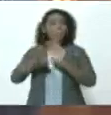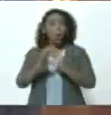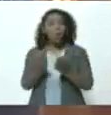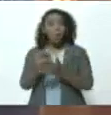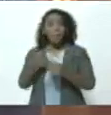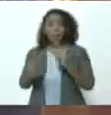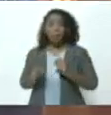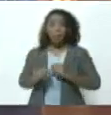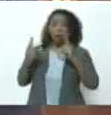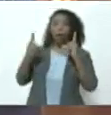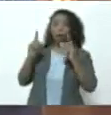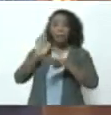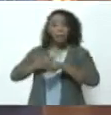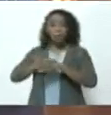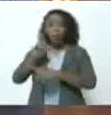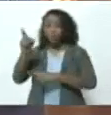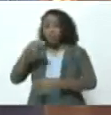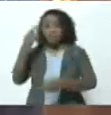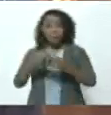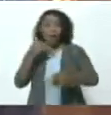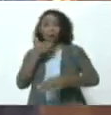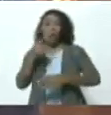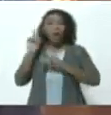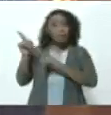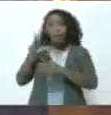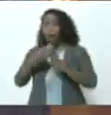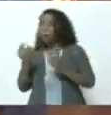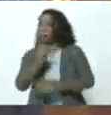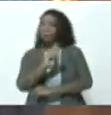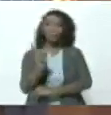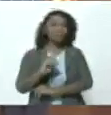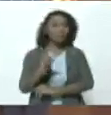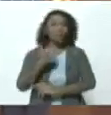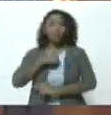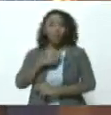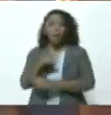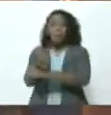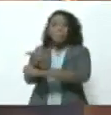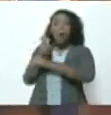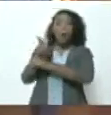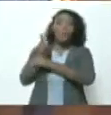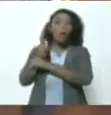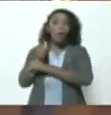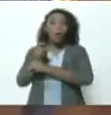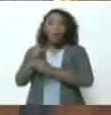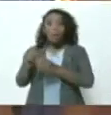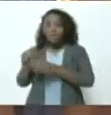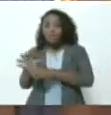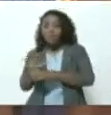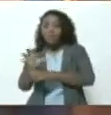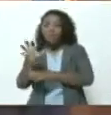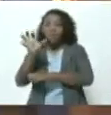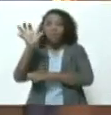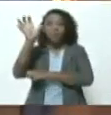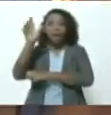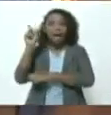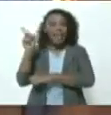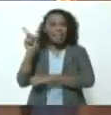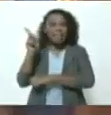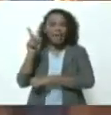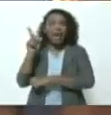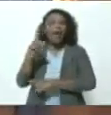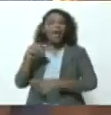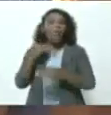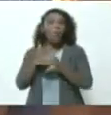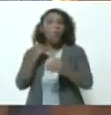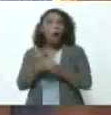pero nosotros nunca corrimos un riesgo así. Buena parte de nuestros disparos y del humo que tú ves es posterior,